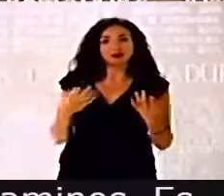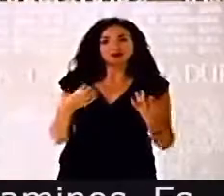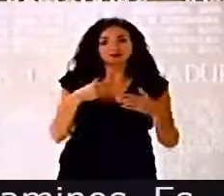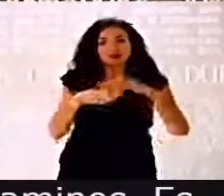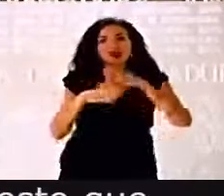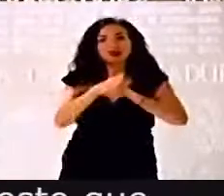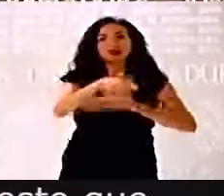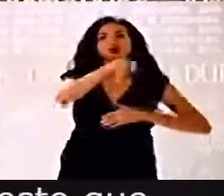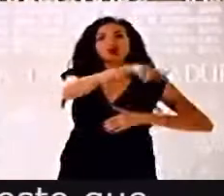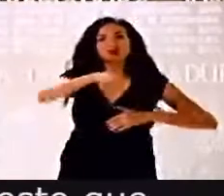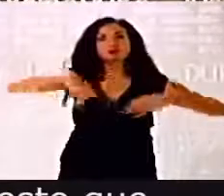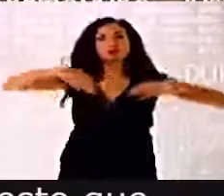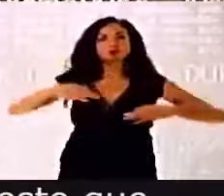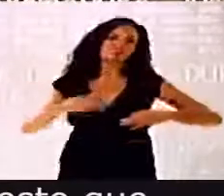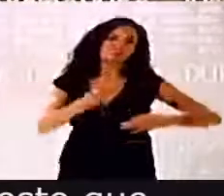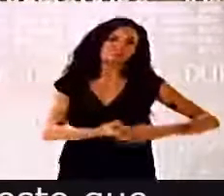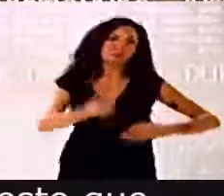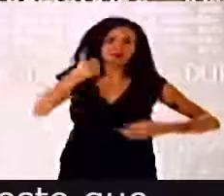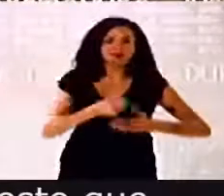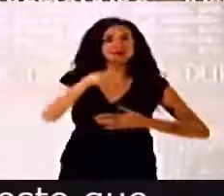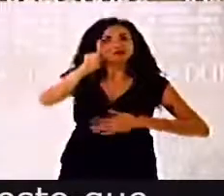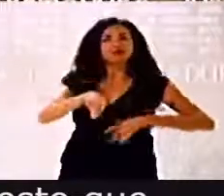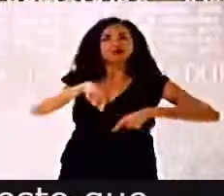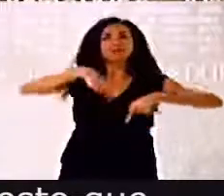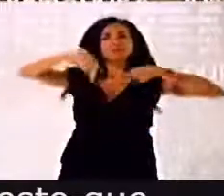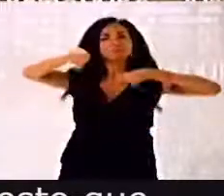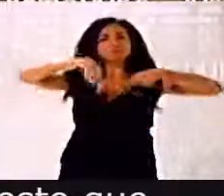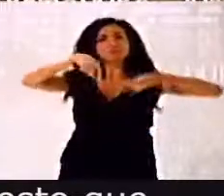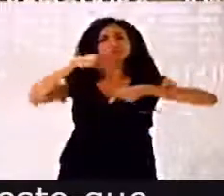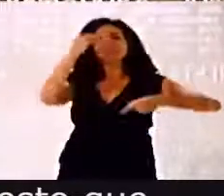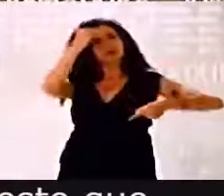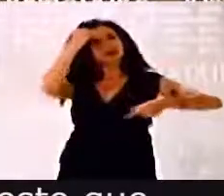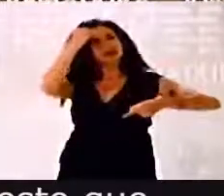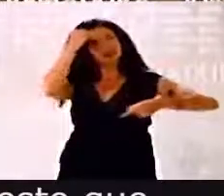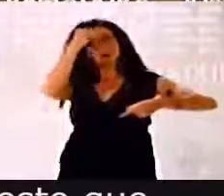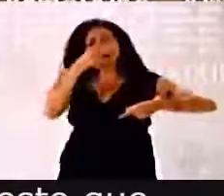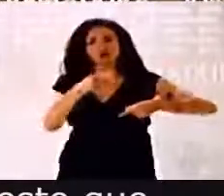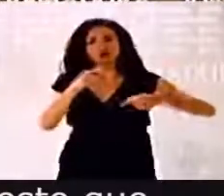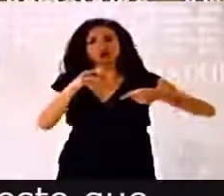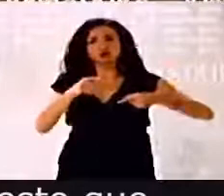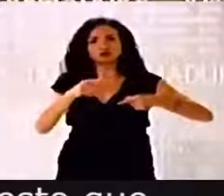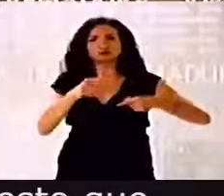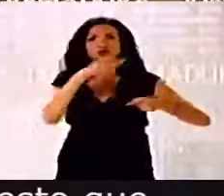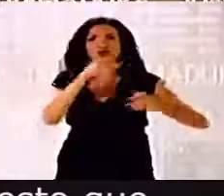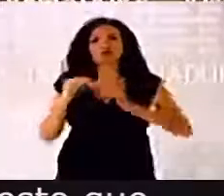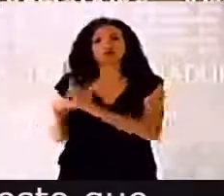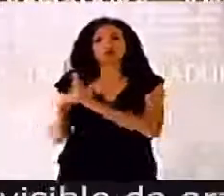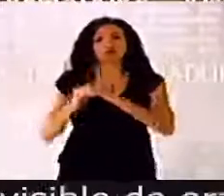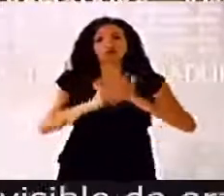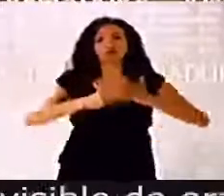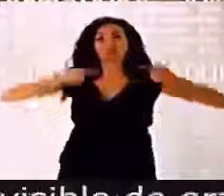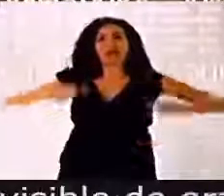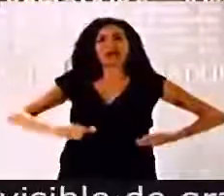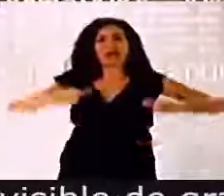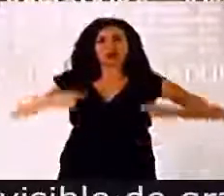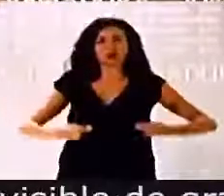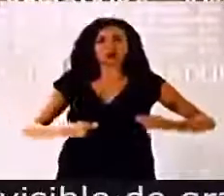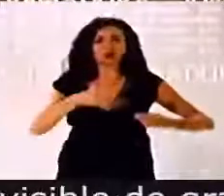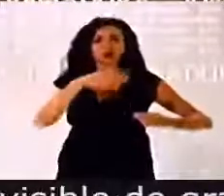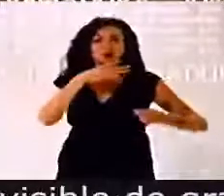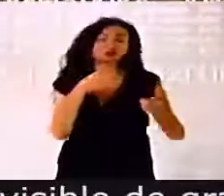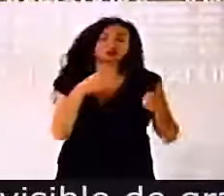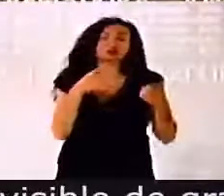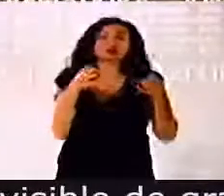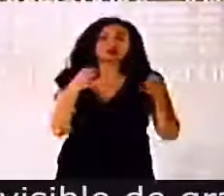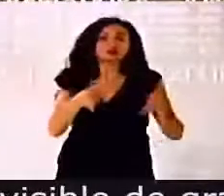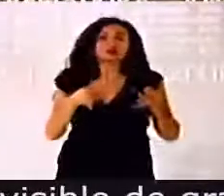las personas y sobre todo del tráfico previsible, especialmente de gran tonelaje, que a diario se prevé entrará y saldrá